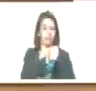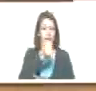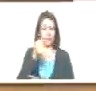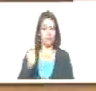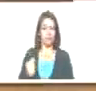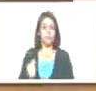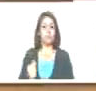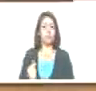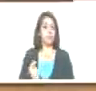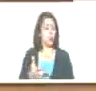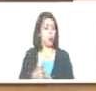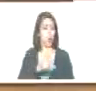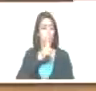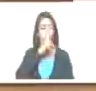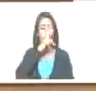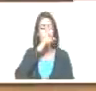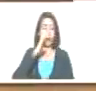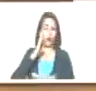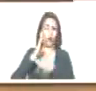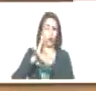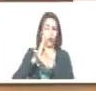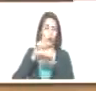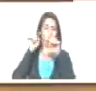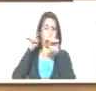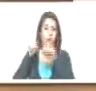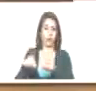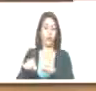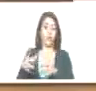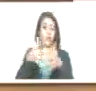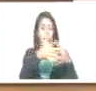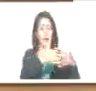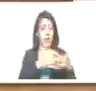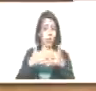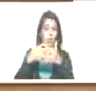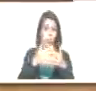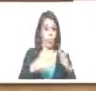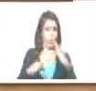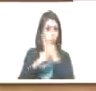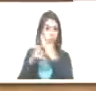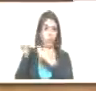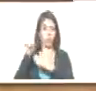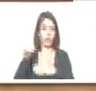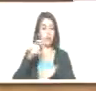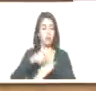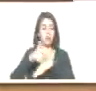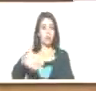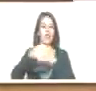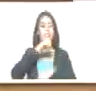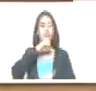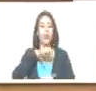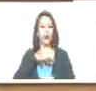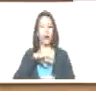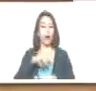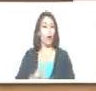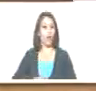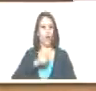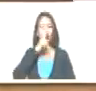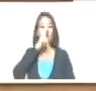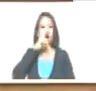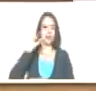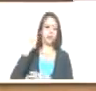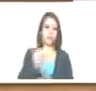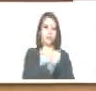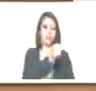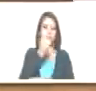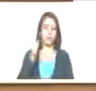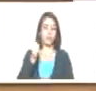brutal arremetida que haya hecho el imperio norteamericano contra Venezuela a lo largo de toda su historia. La más brutal fue derrotada por Nicolás